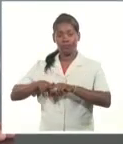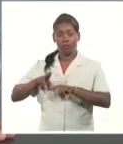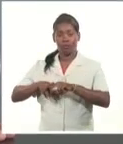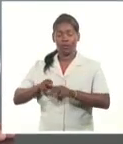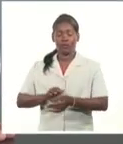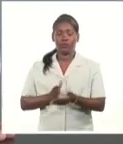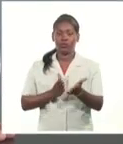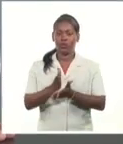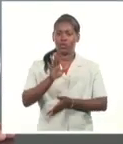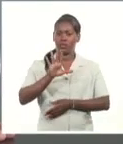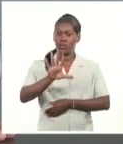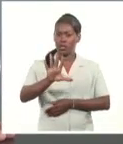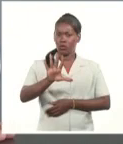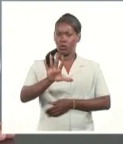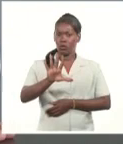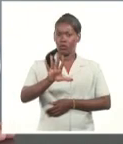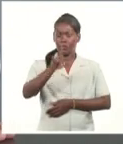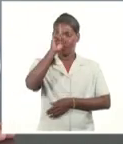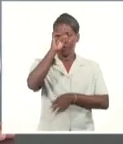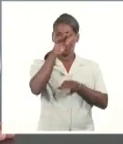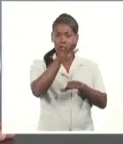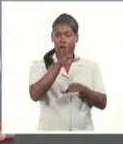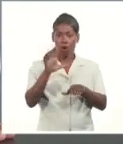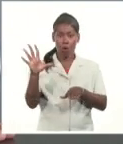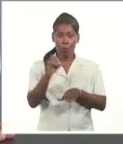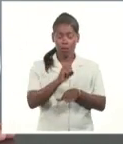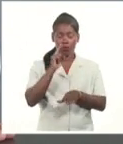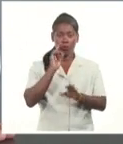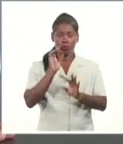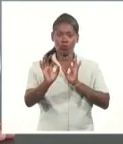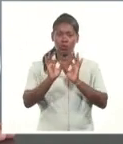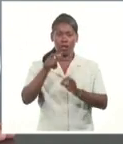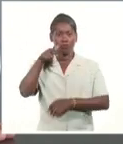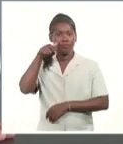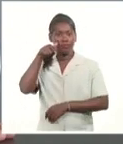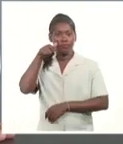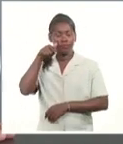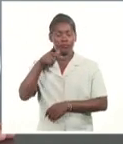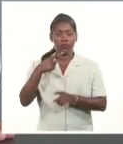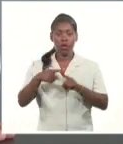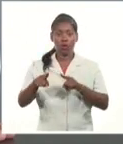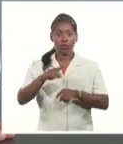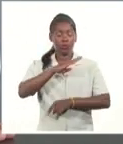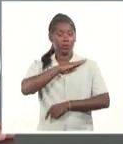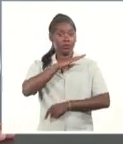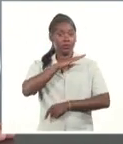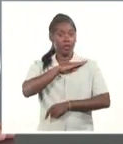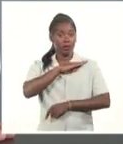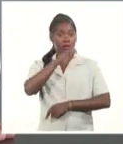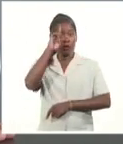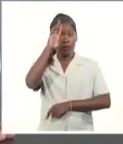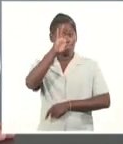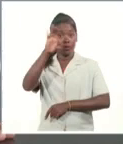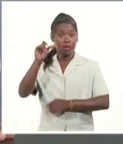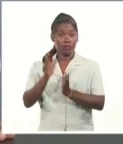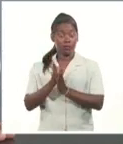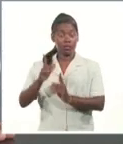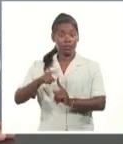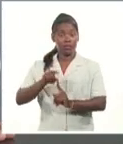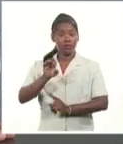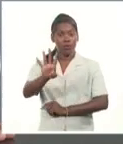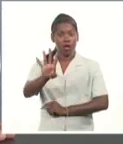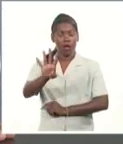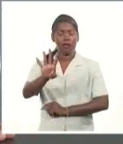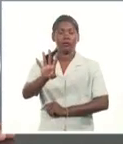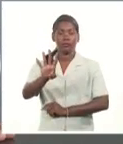pacientes ingresados en el Hospital Faustino Pérez, todos reportados de cuidado. En el Hospital Militar Mario Muñoz de acá de Matanza, 4